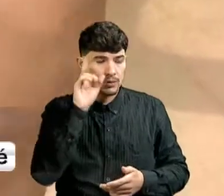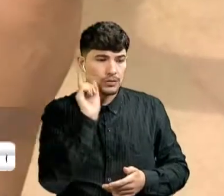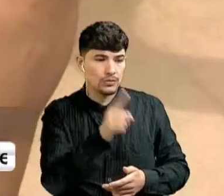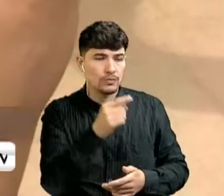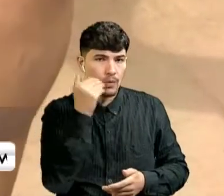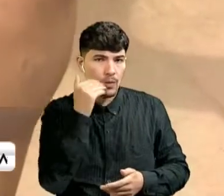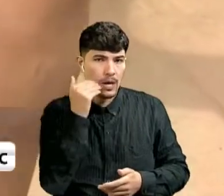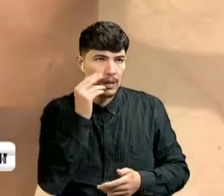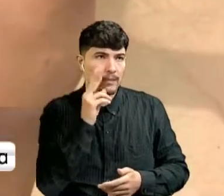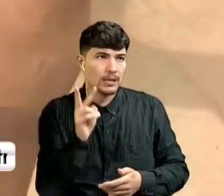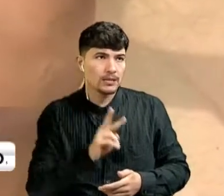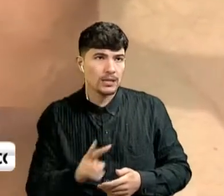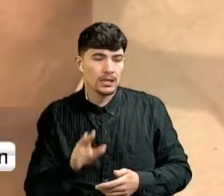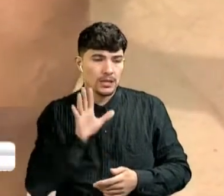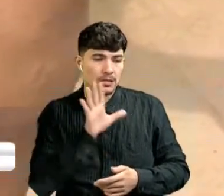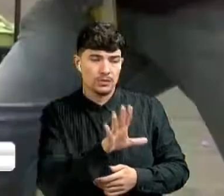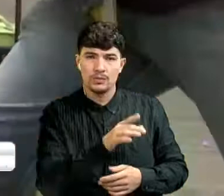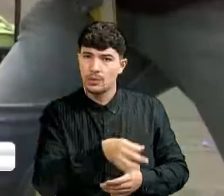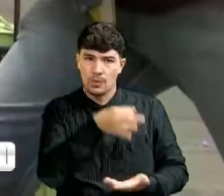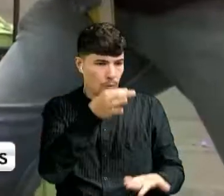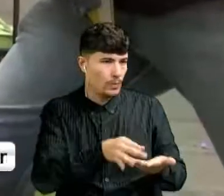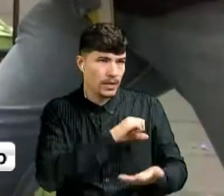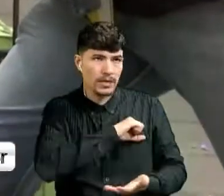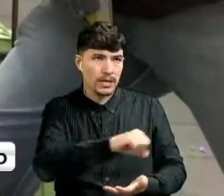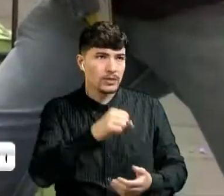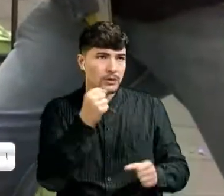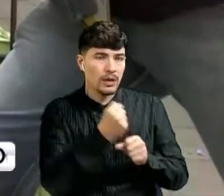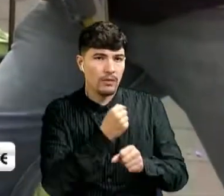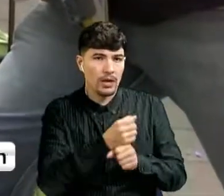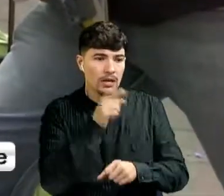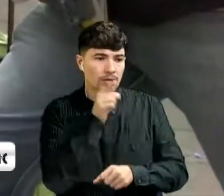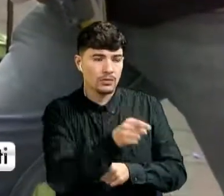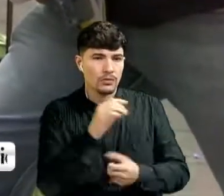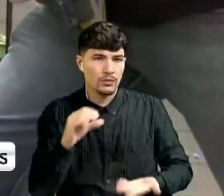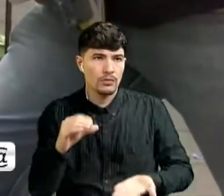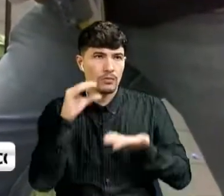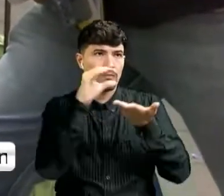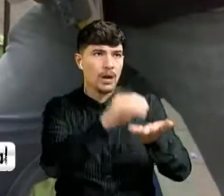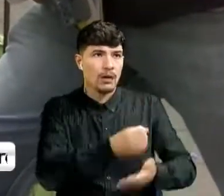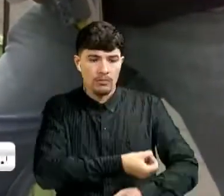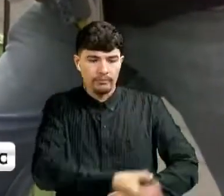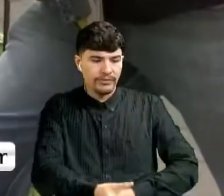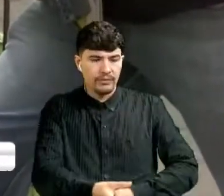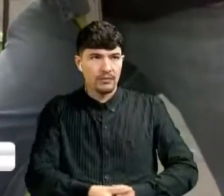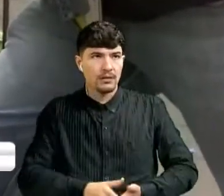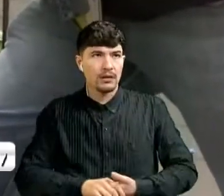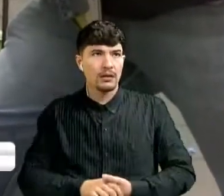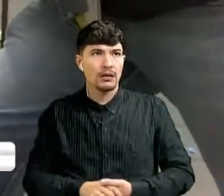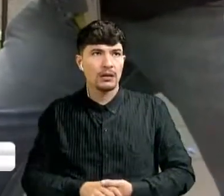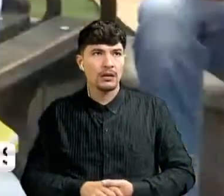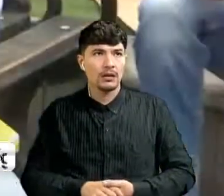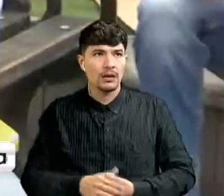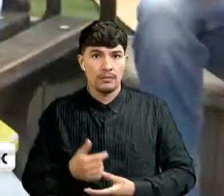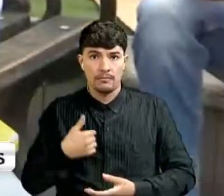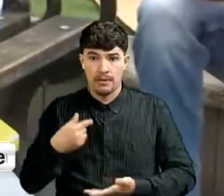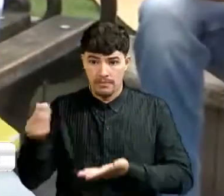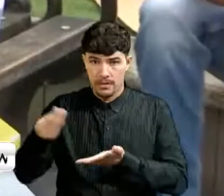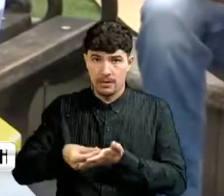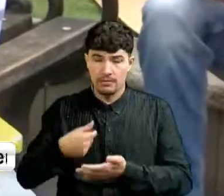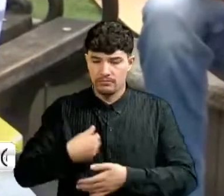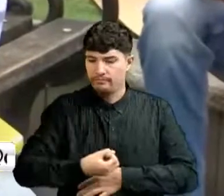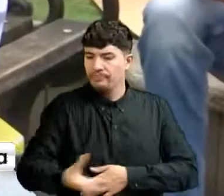no solo le violaron su derecho laboral su pago se lo tiraban al suelo lanzaron en el piso